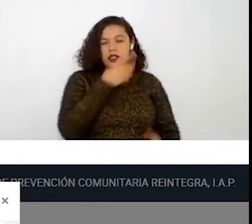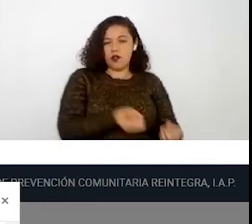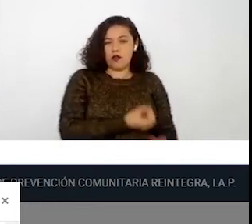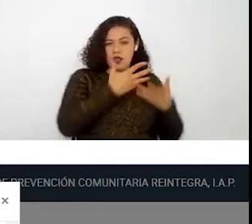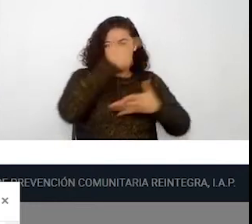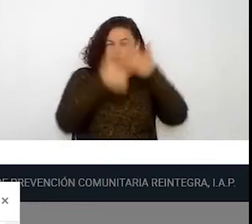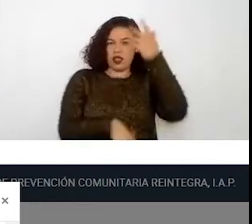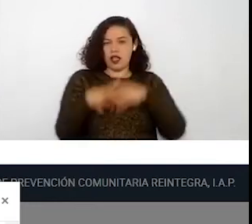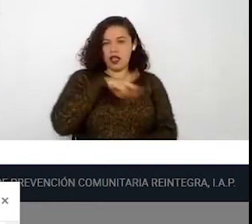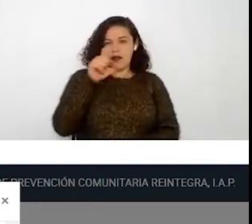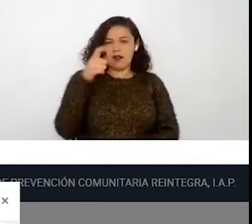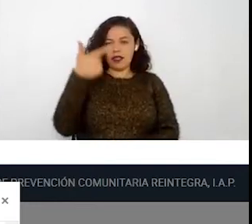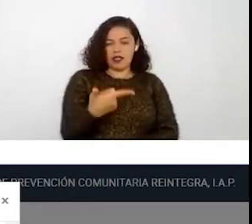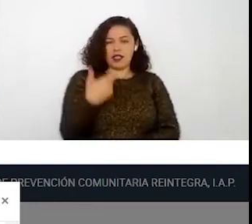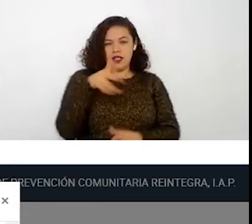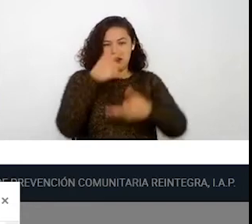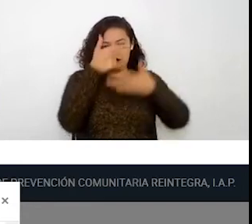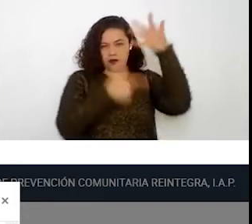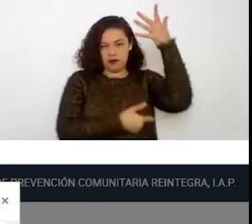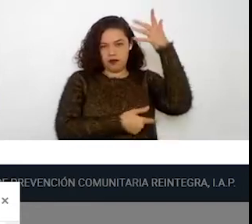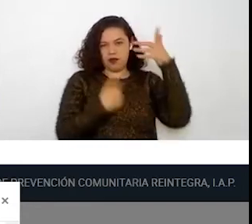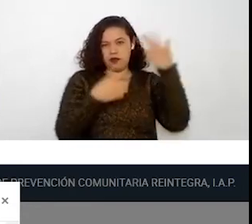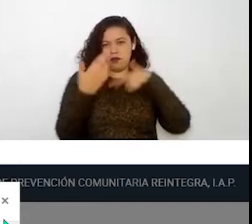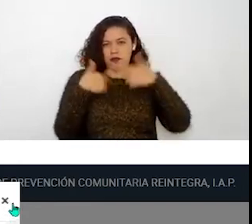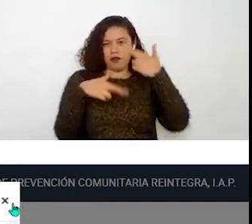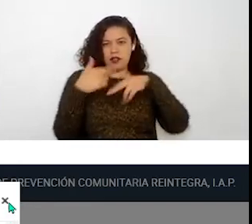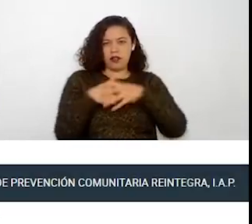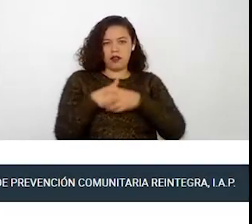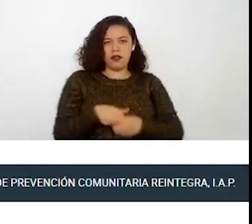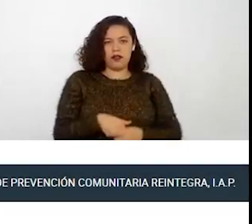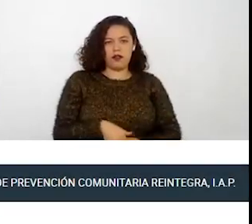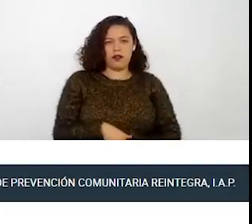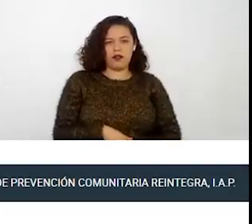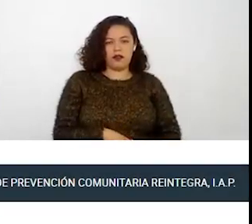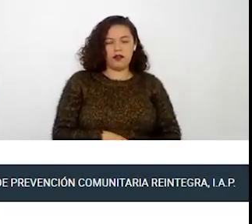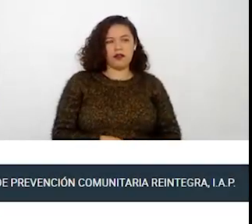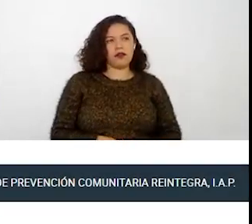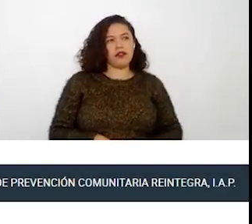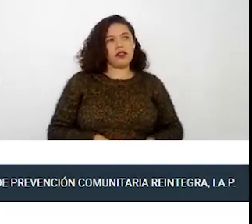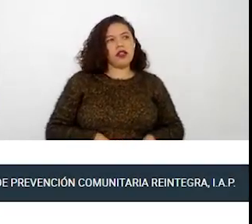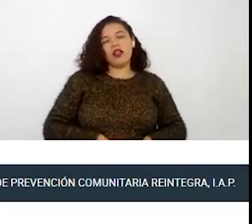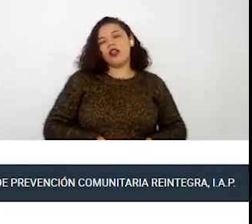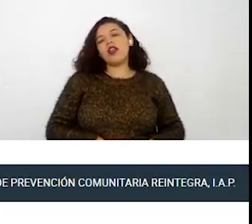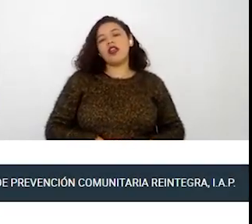27 cuentas entonces me regreso y le pongo voy a cargar